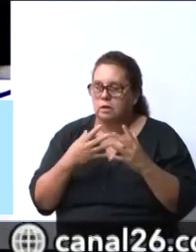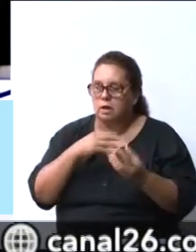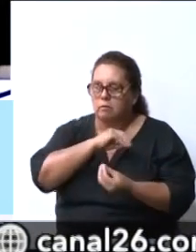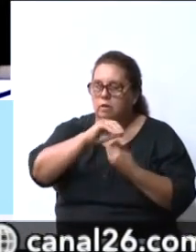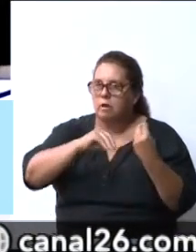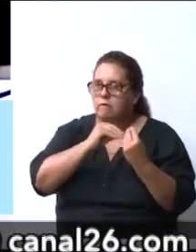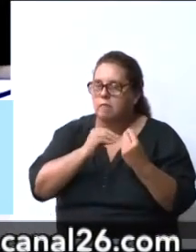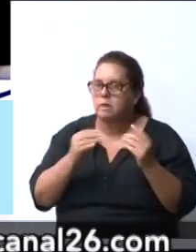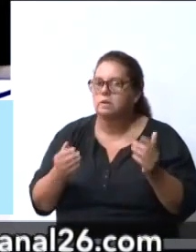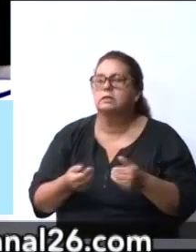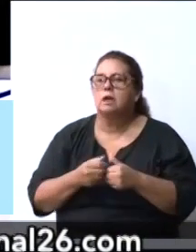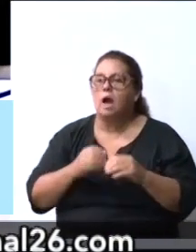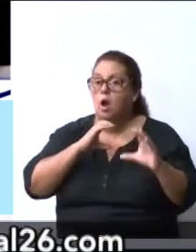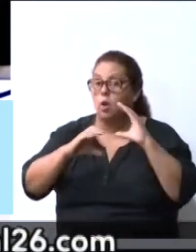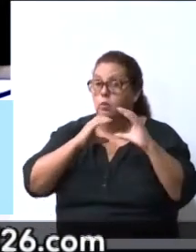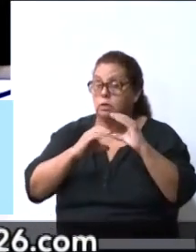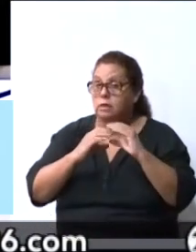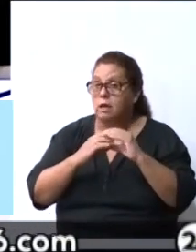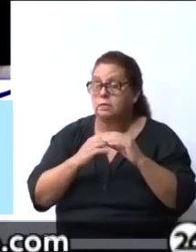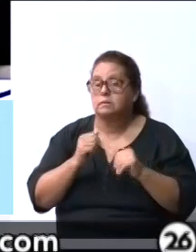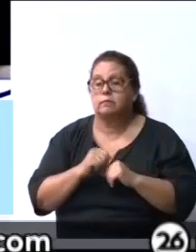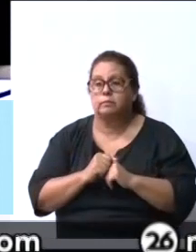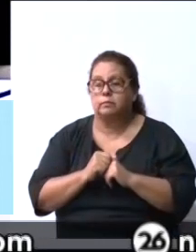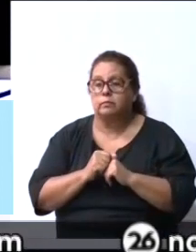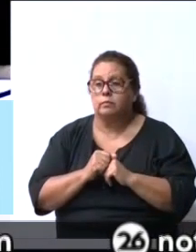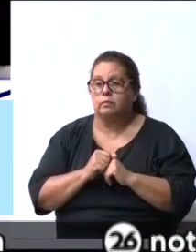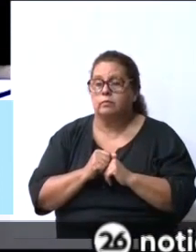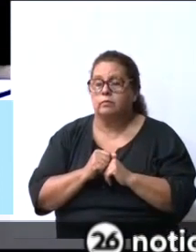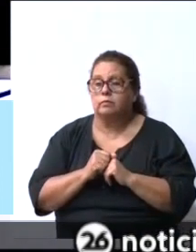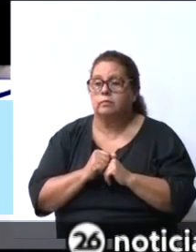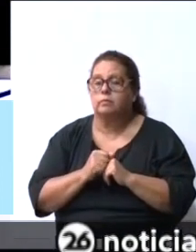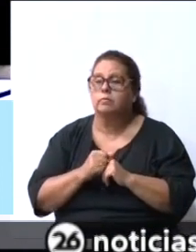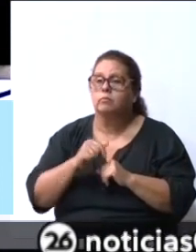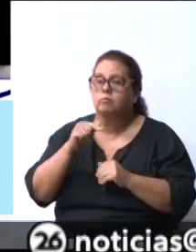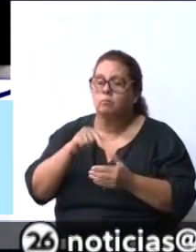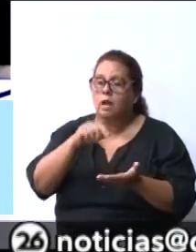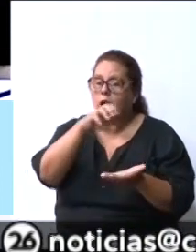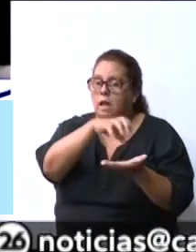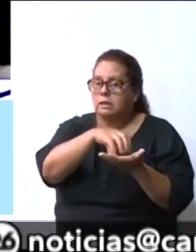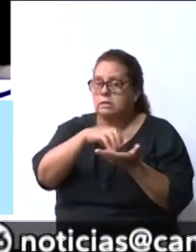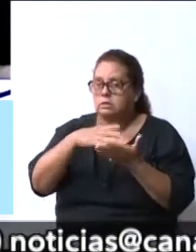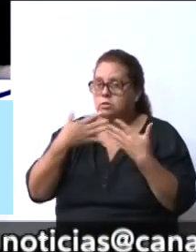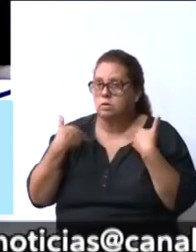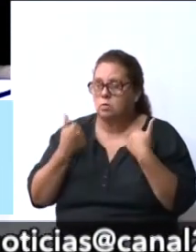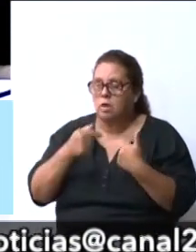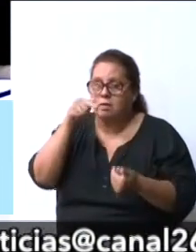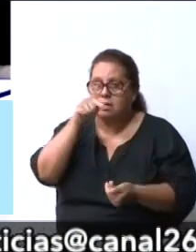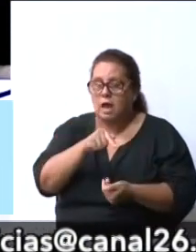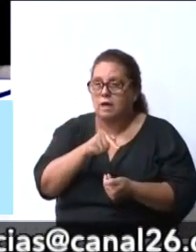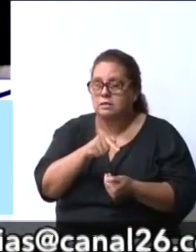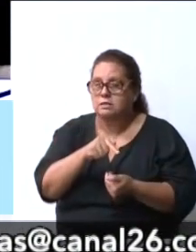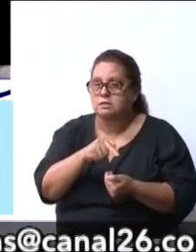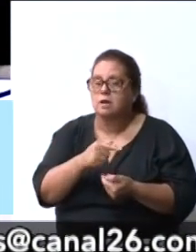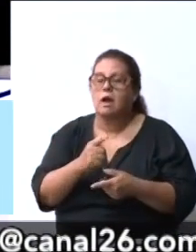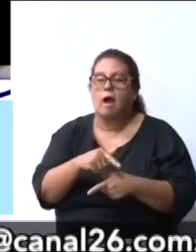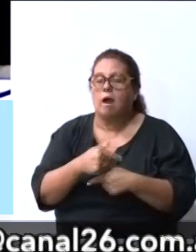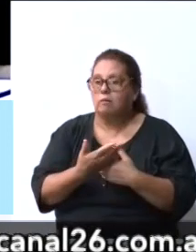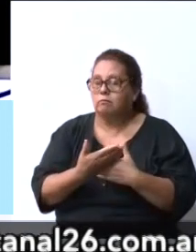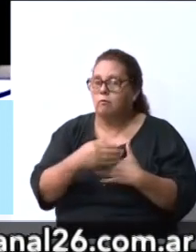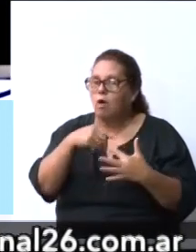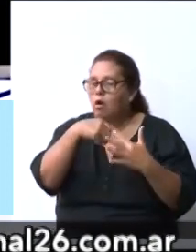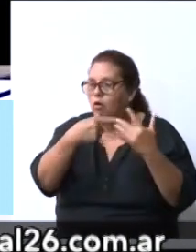tan importante como eso es mantener el cuerpo activo también. En las estaciones saludables tenemos actividades de recreación y de cuidado físico en los